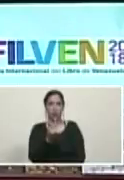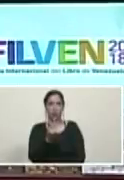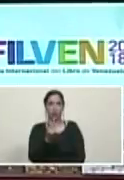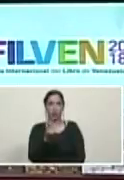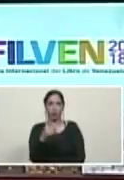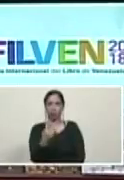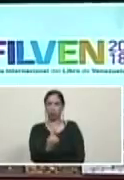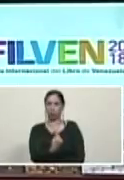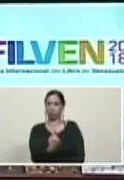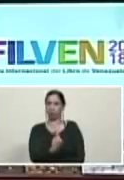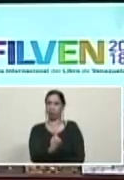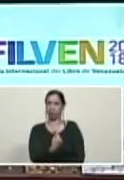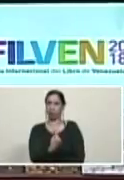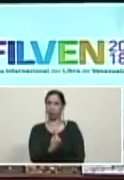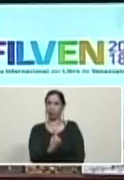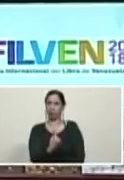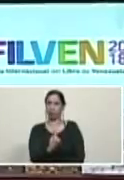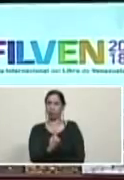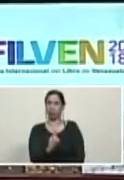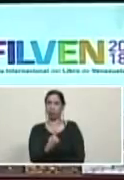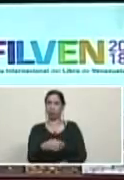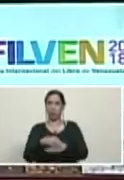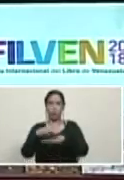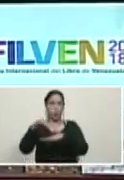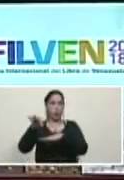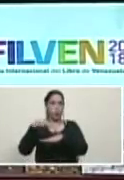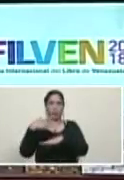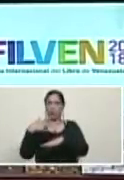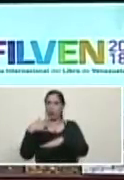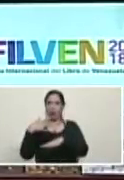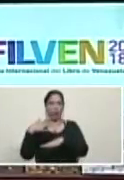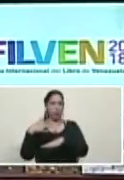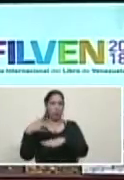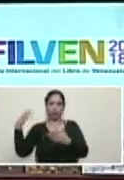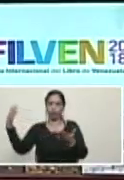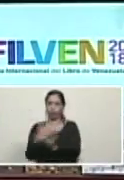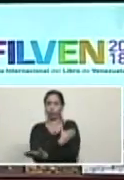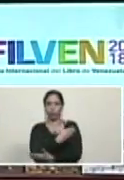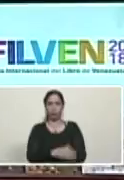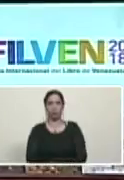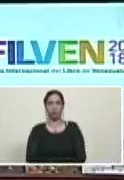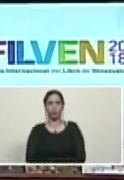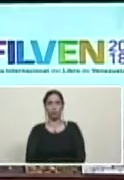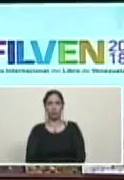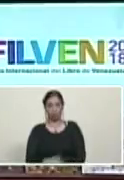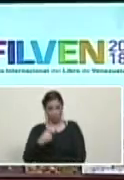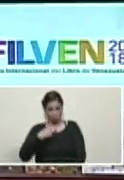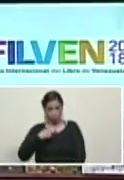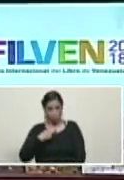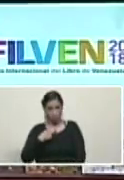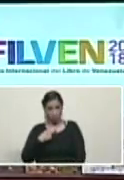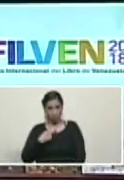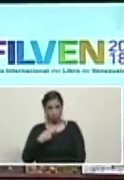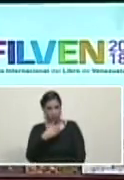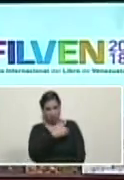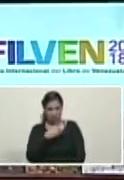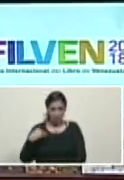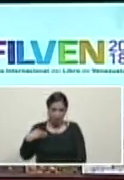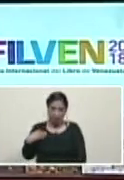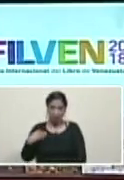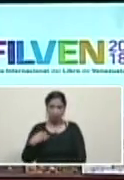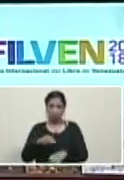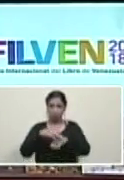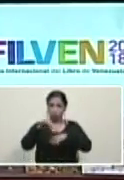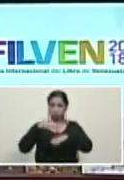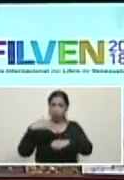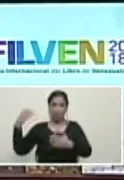solamente endilgan que no me he dejado derrocar. Si yo me hubiera dejado derrocar por una